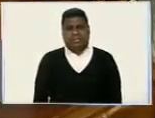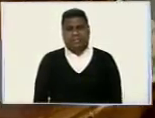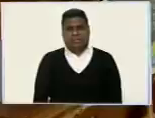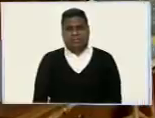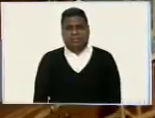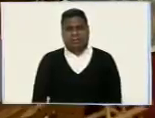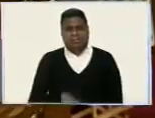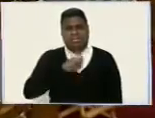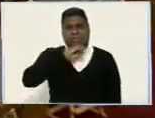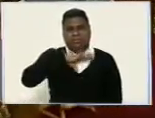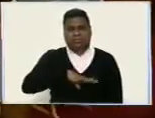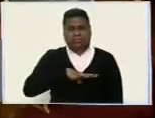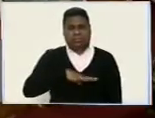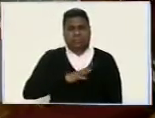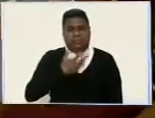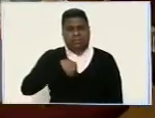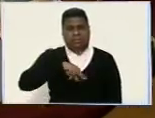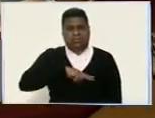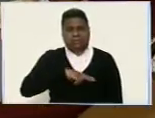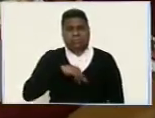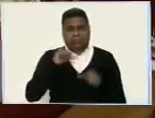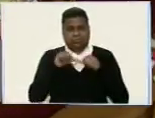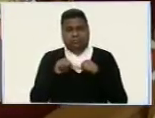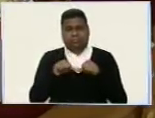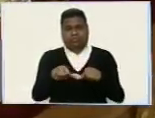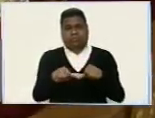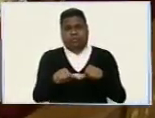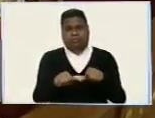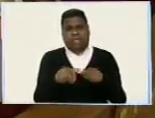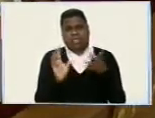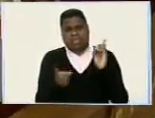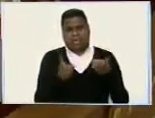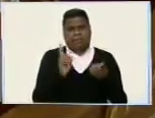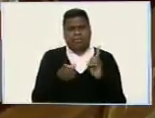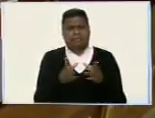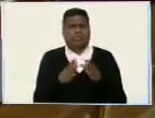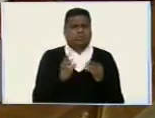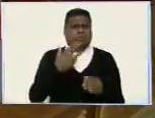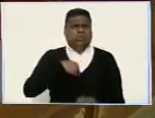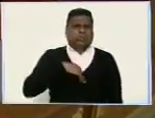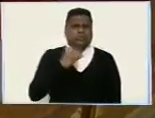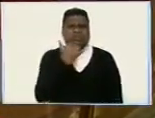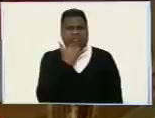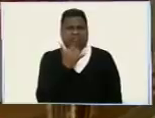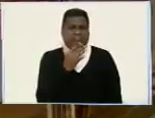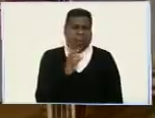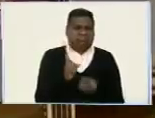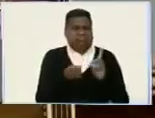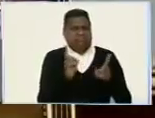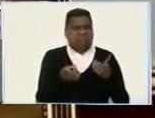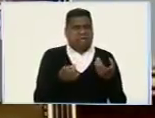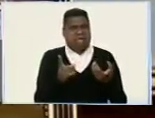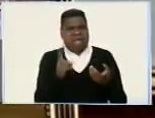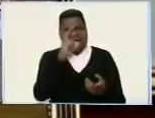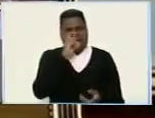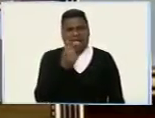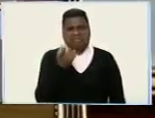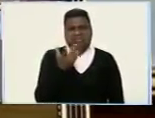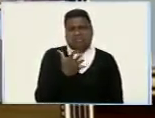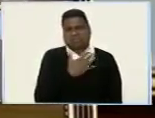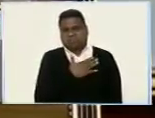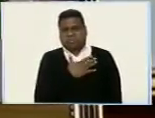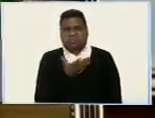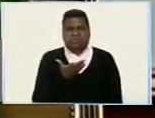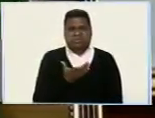cuya historia venimos siguiendo, dependiendo de las diferencias de edades, que aquí hay muchas, ¿verdad?, desde aquella